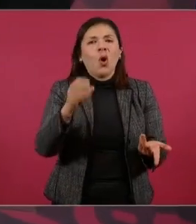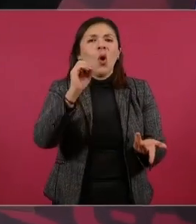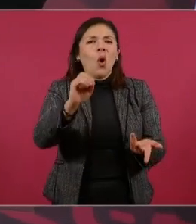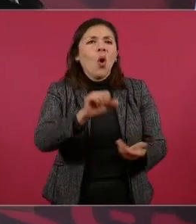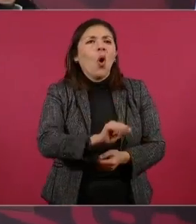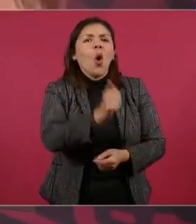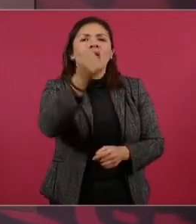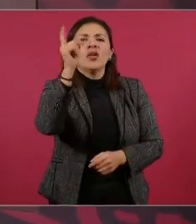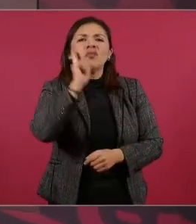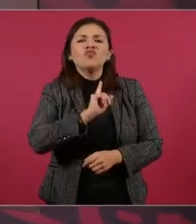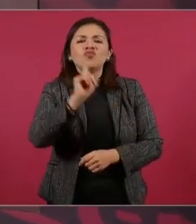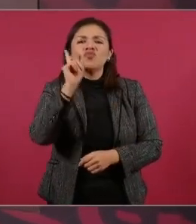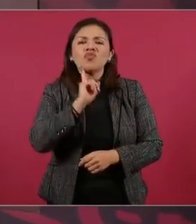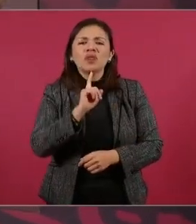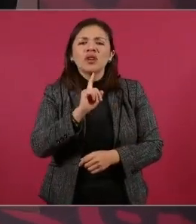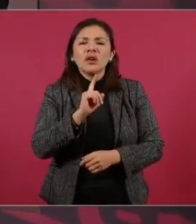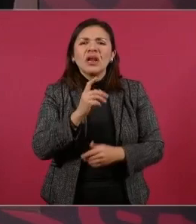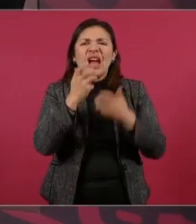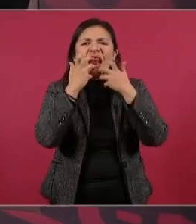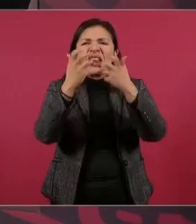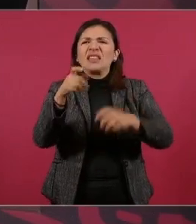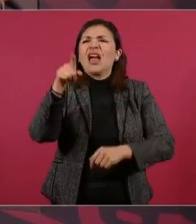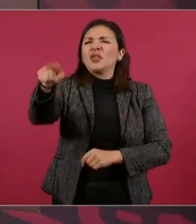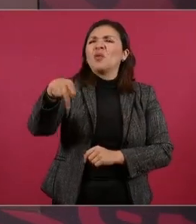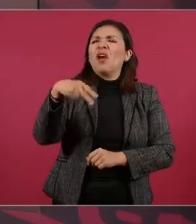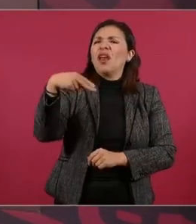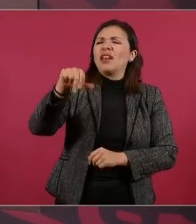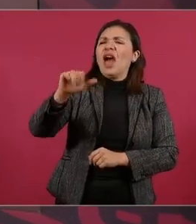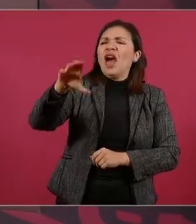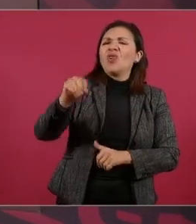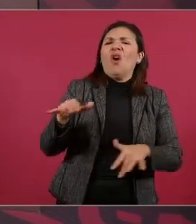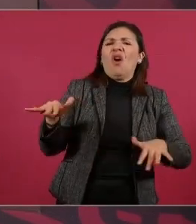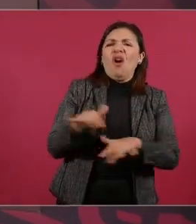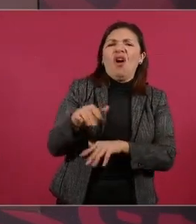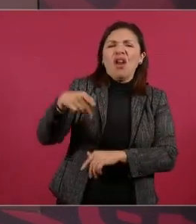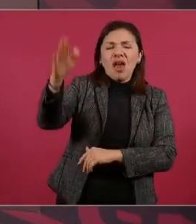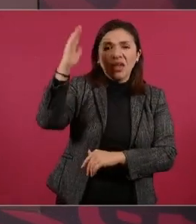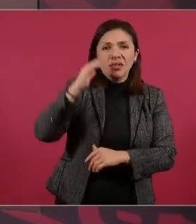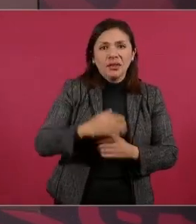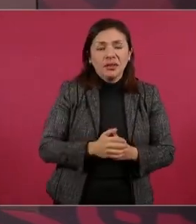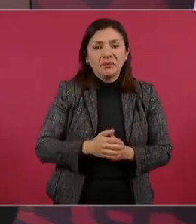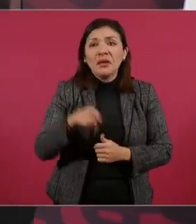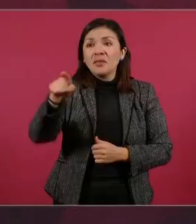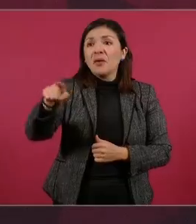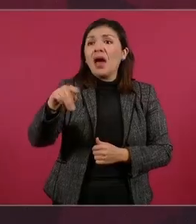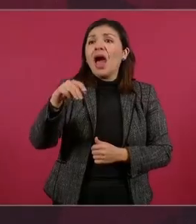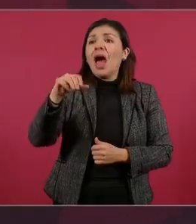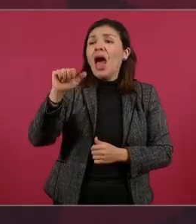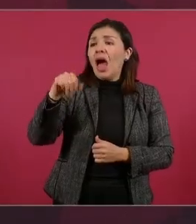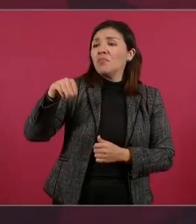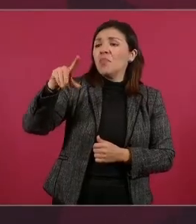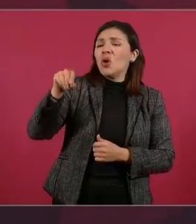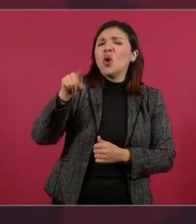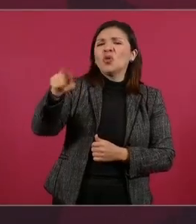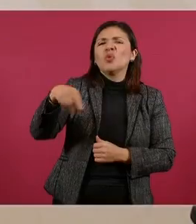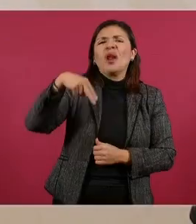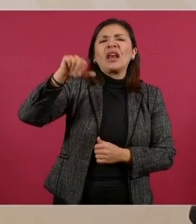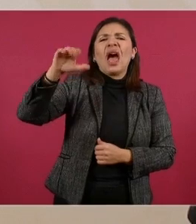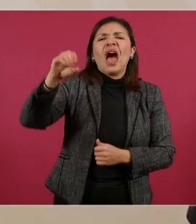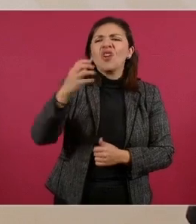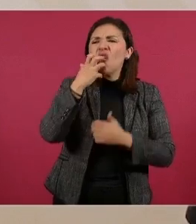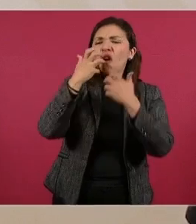otra señora que me grita Andrés Manuel eres un